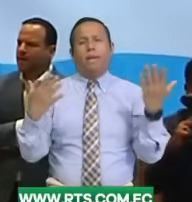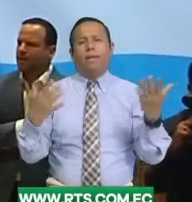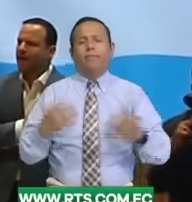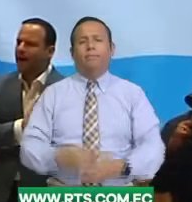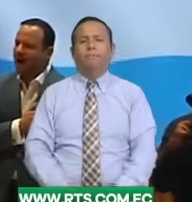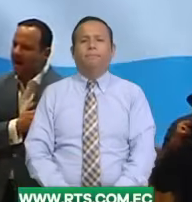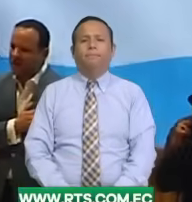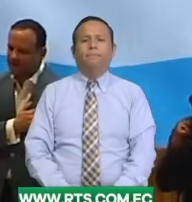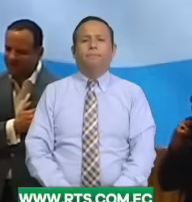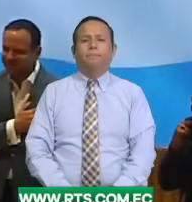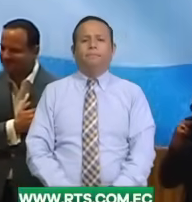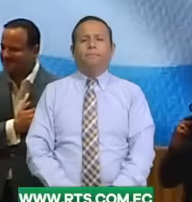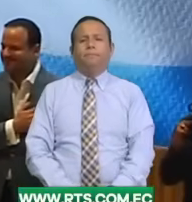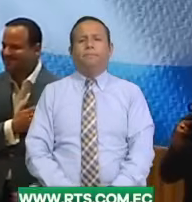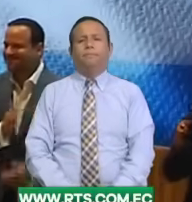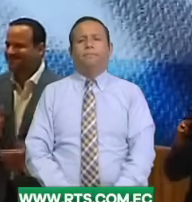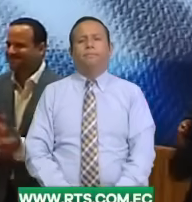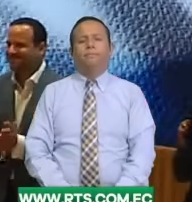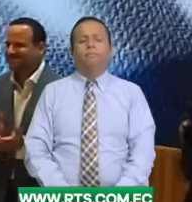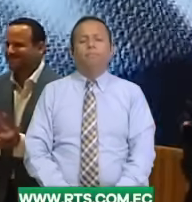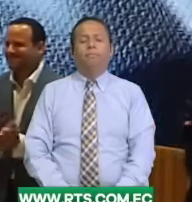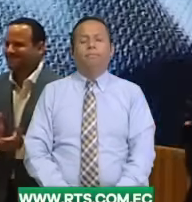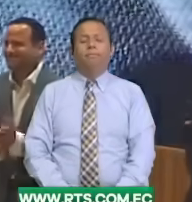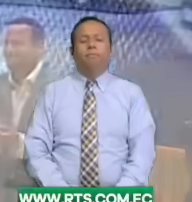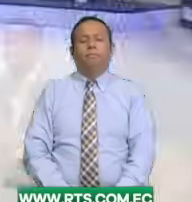Informó Jorge Escobar.